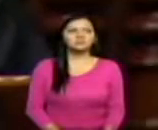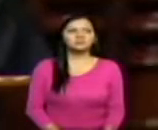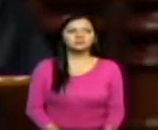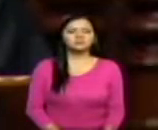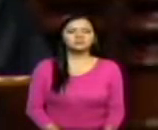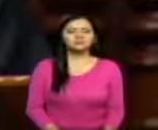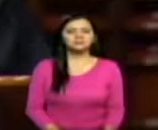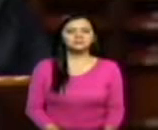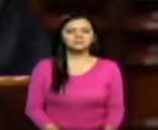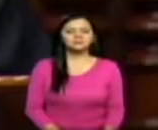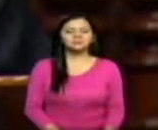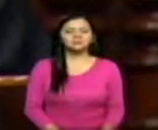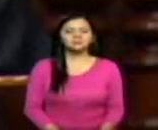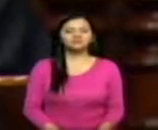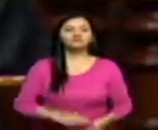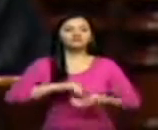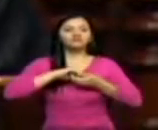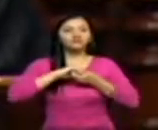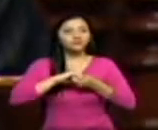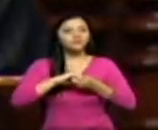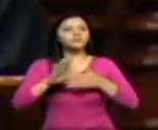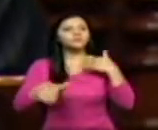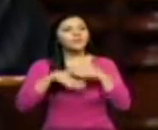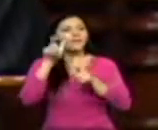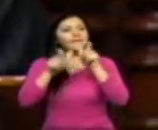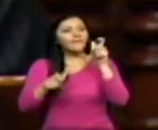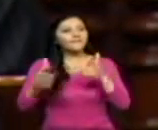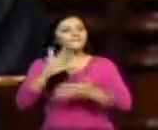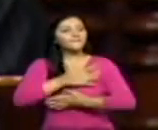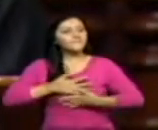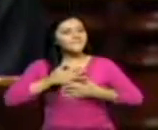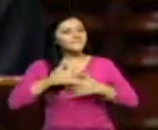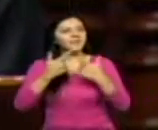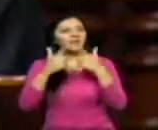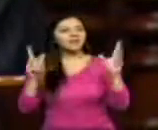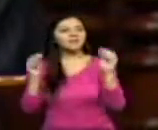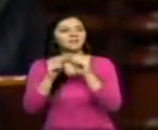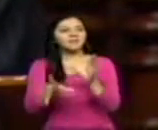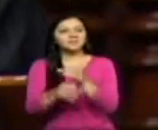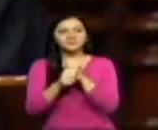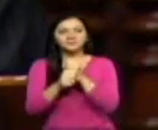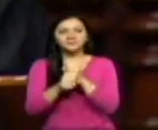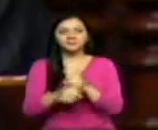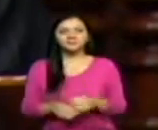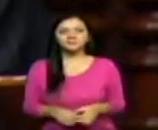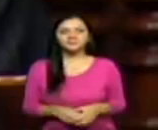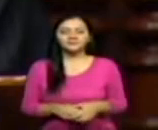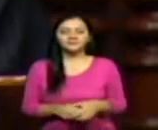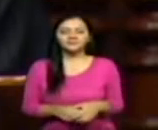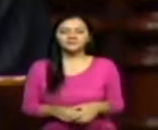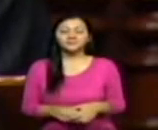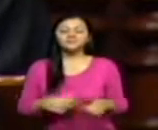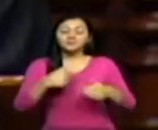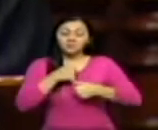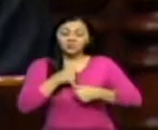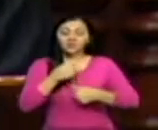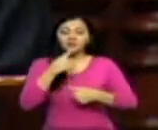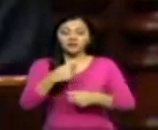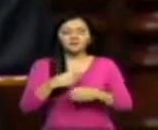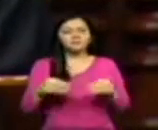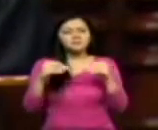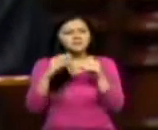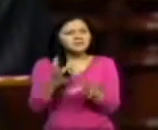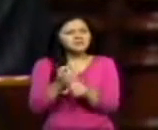Que unan a los ciudadanos en un ambiente libre y seguro. Les aseguro que no